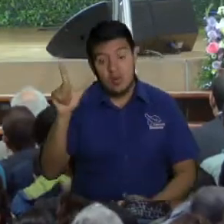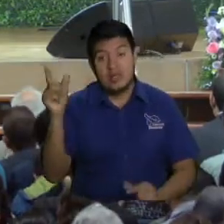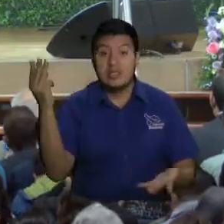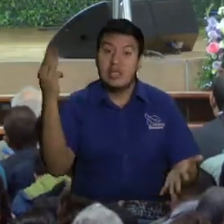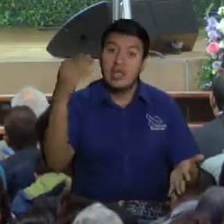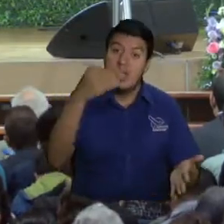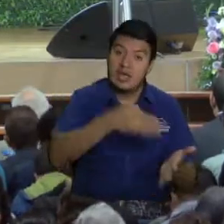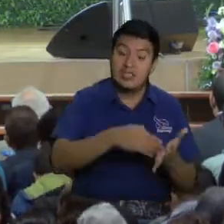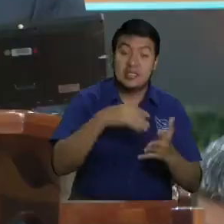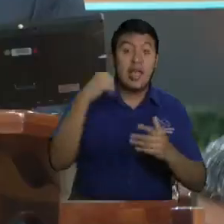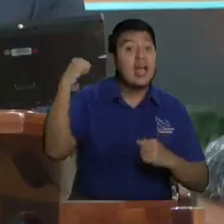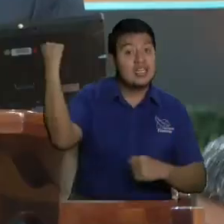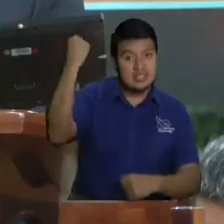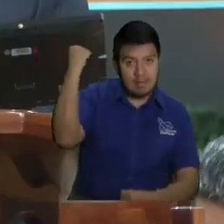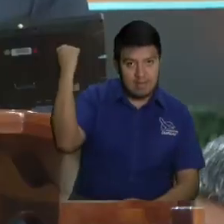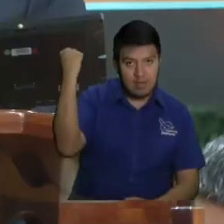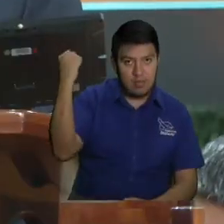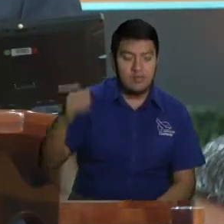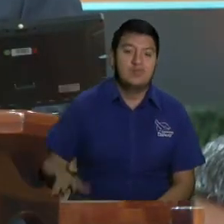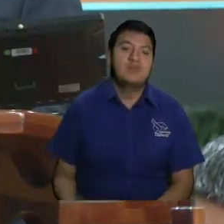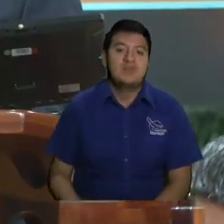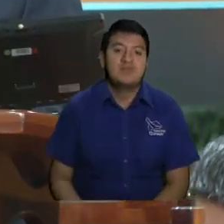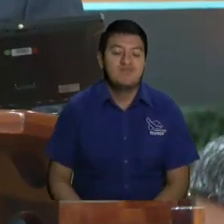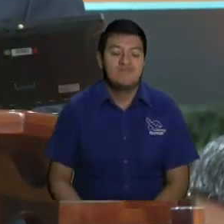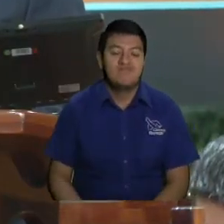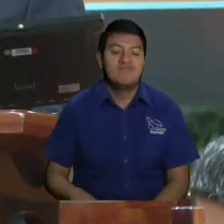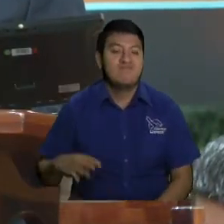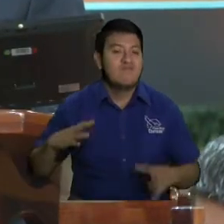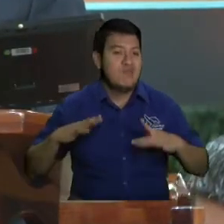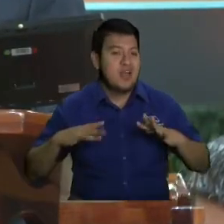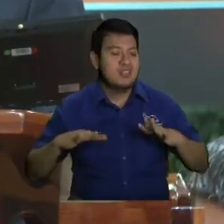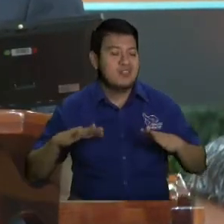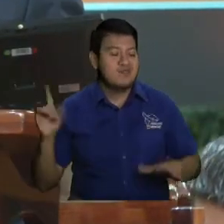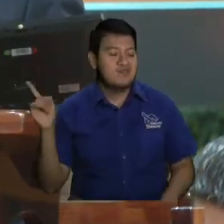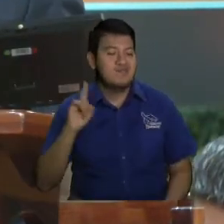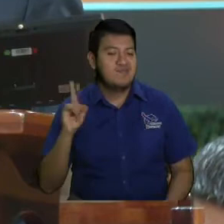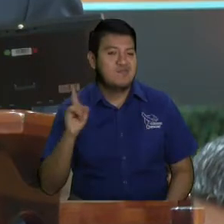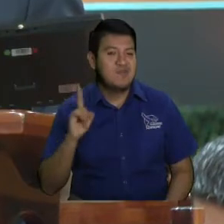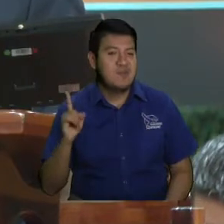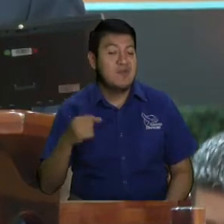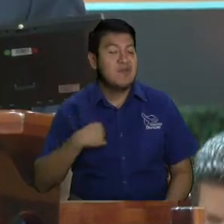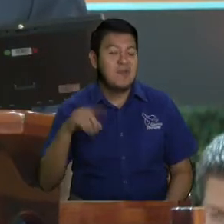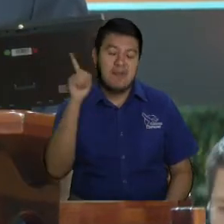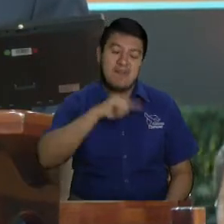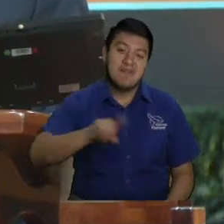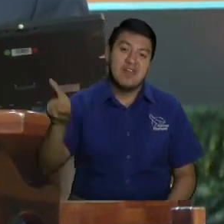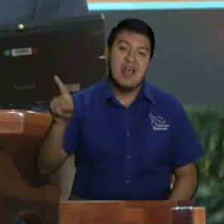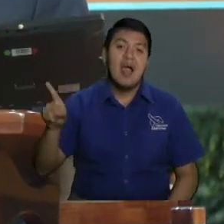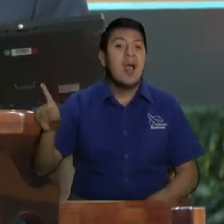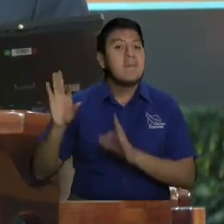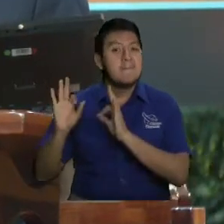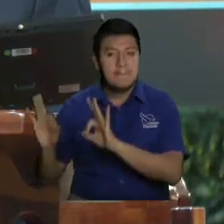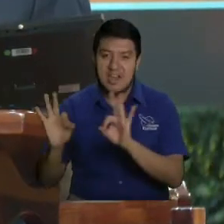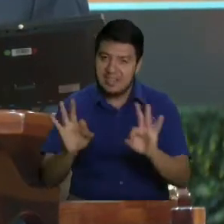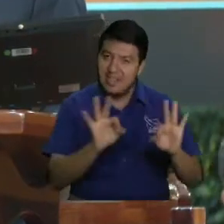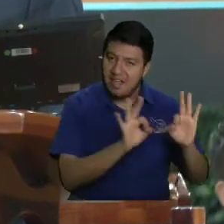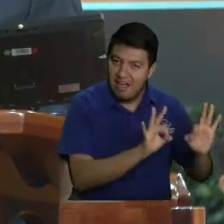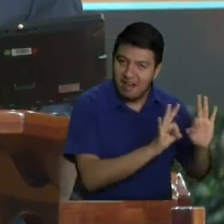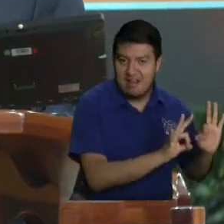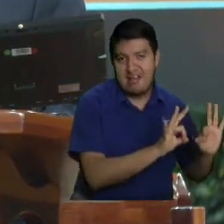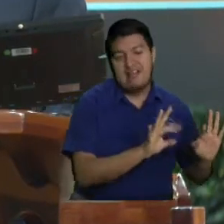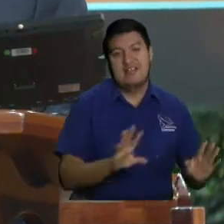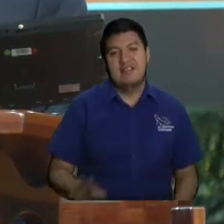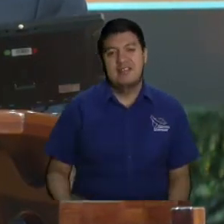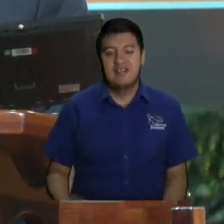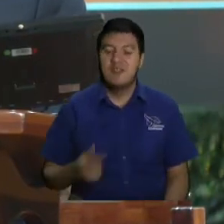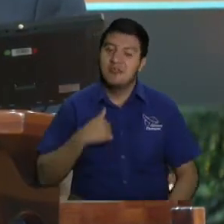regresé. No andaba de vacaciones, aunque no es malo irse de vacaciones, ¿verdad? Sino que le